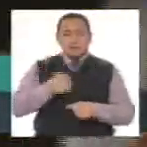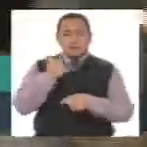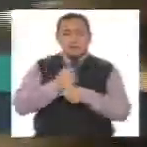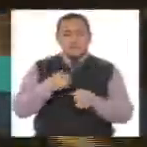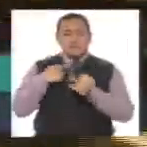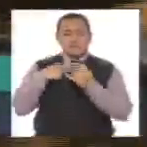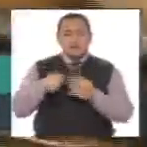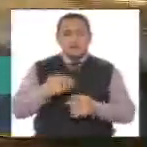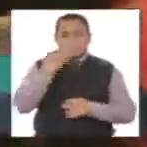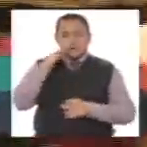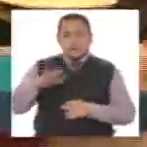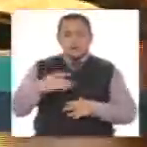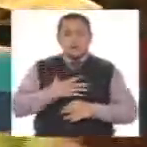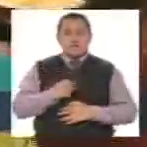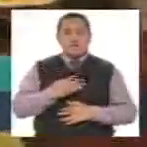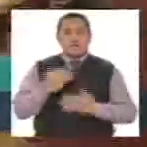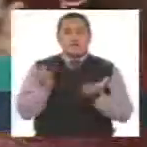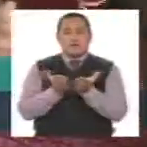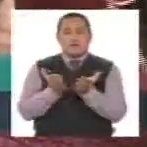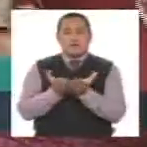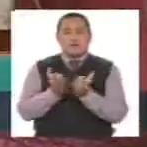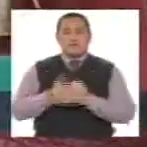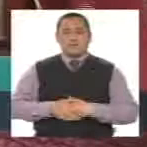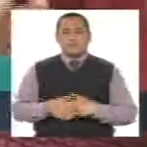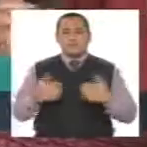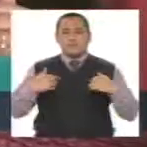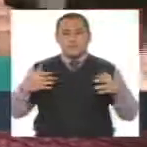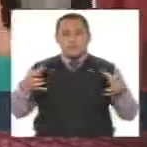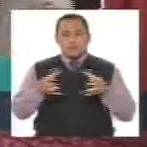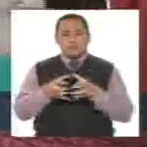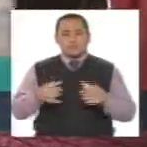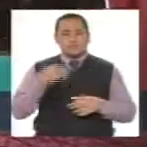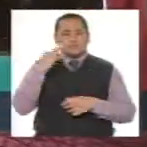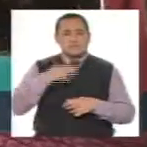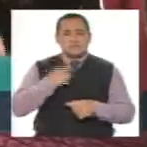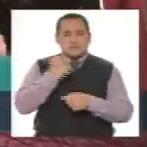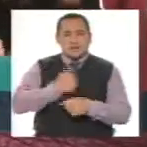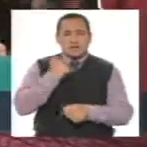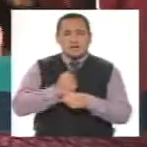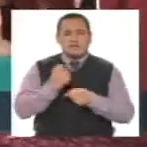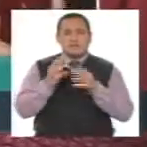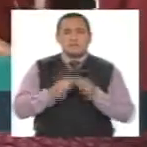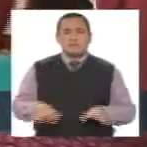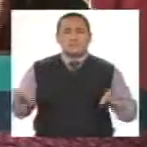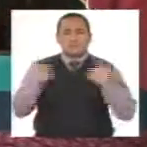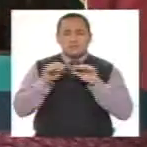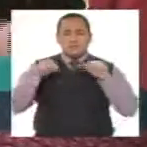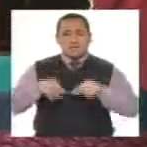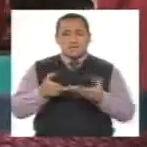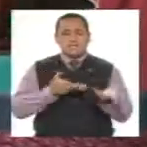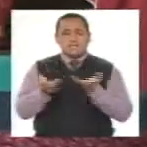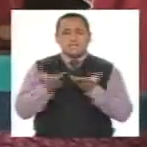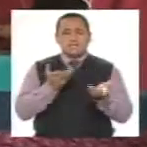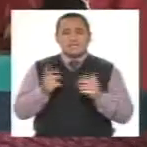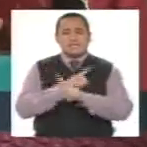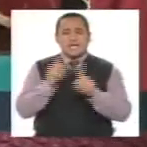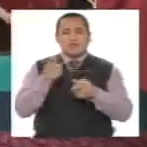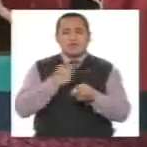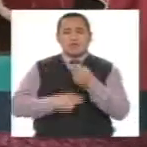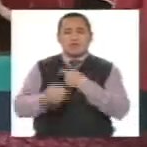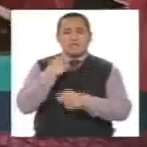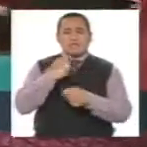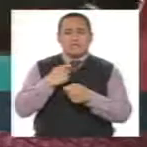de menores en edad escolar nosotros hemos trabajado básicamente porque este kiosco ni ya no expendan